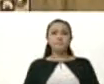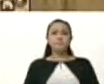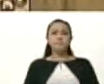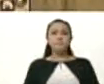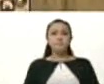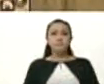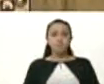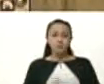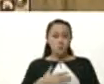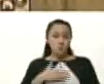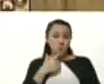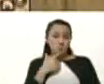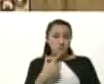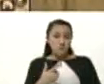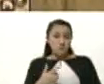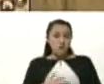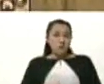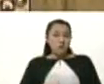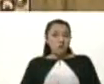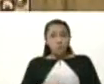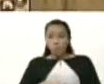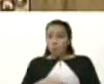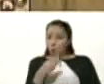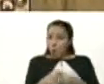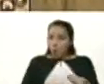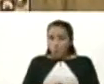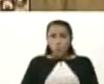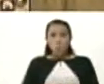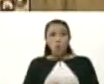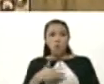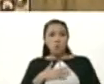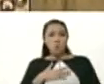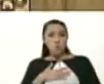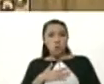Y yo dije, bueno, ¿cómo me someto yo al escarnio público?